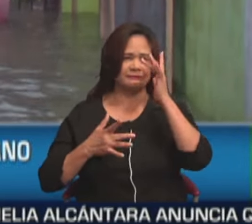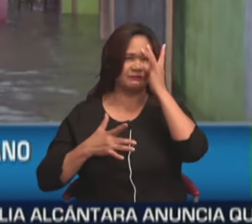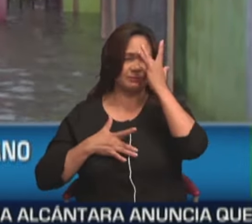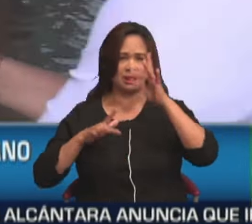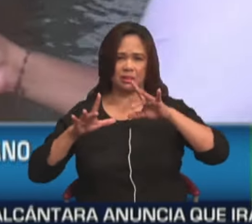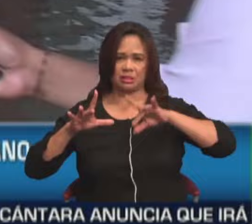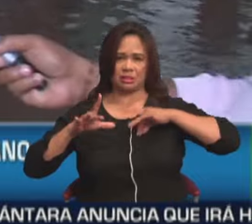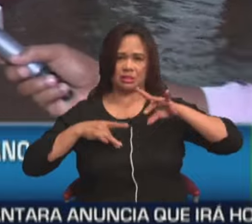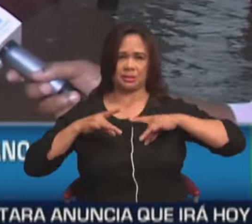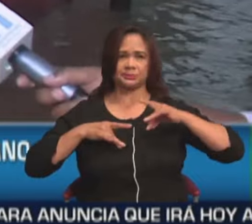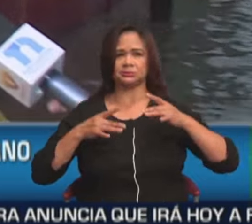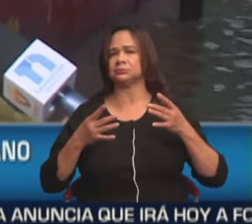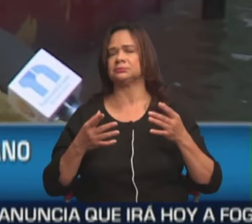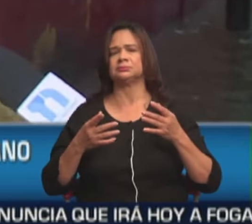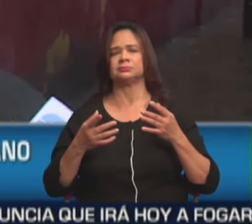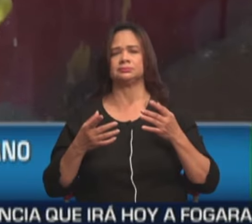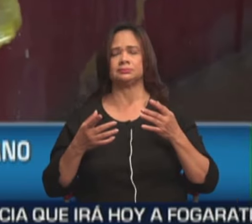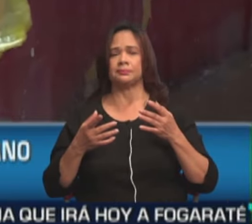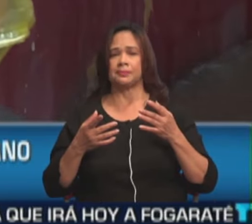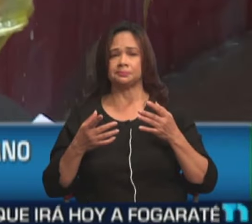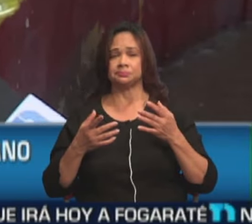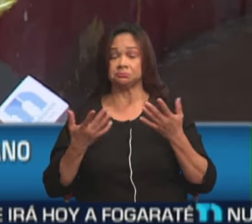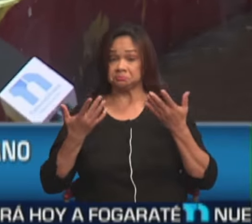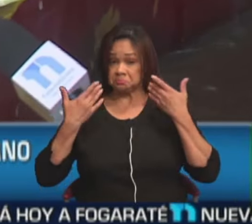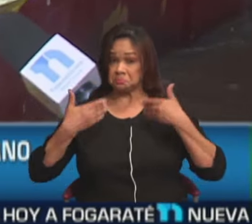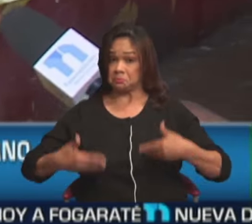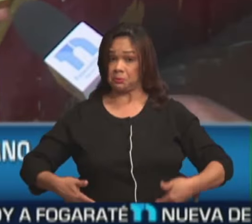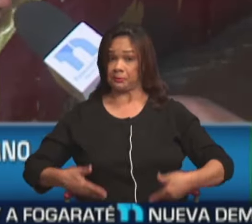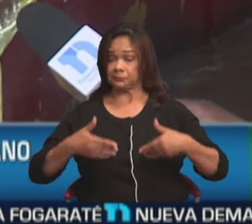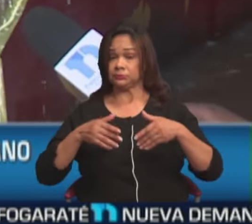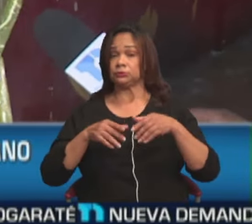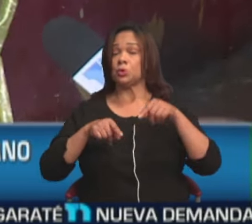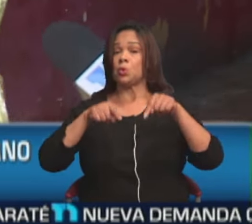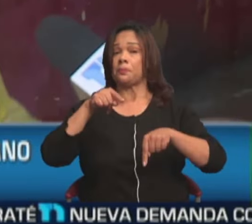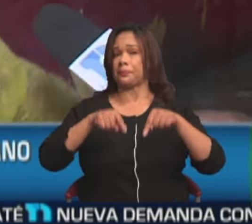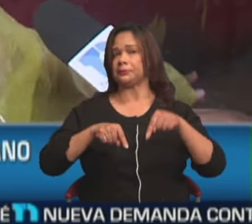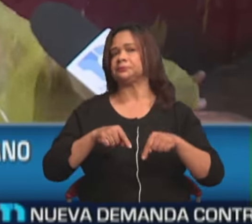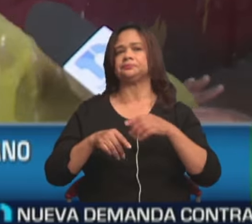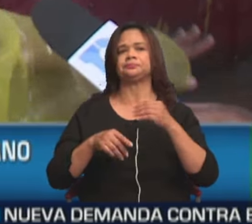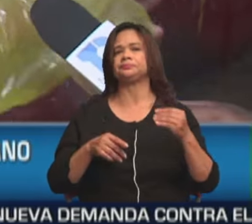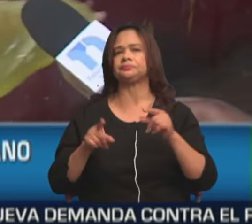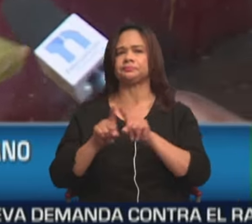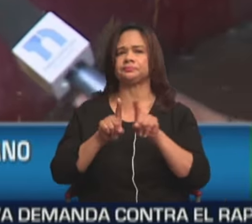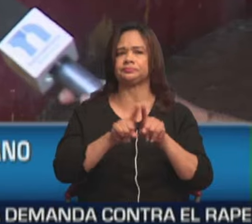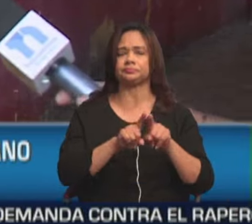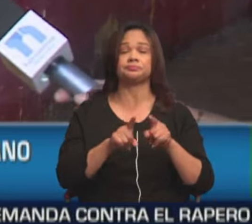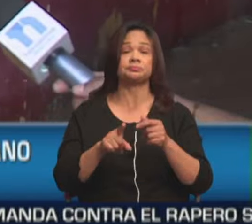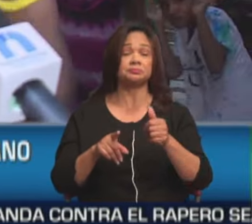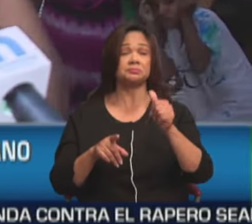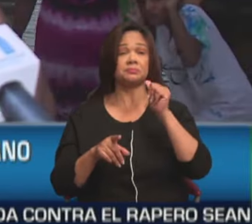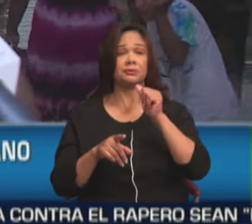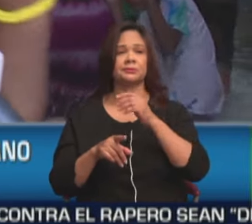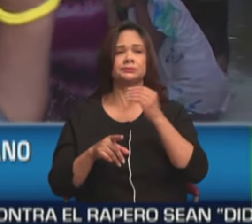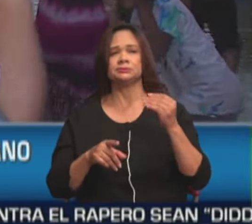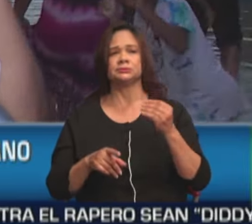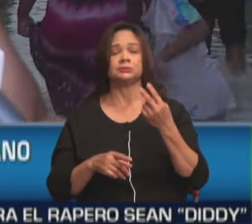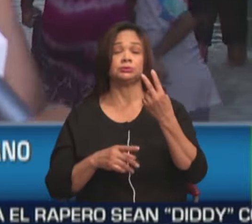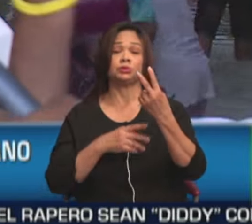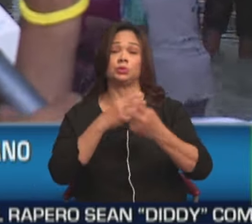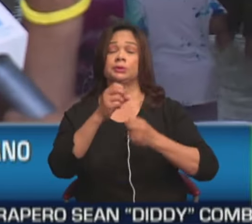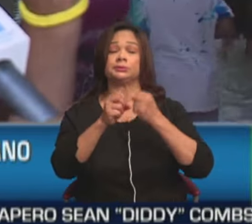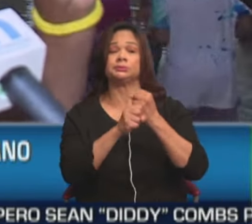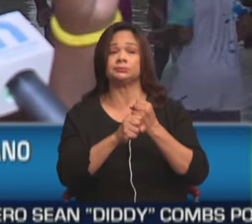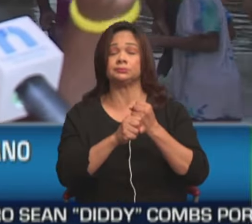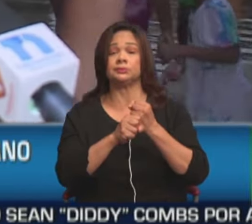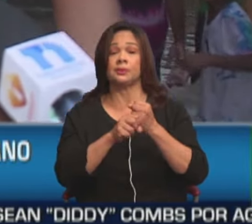enfermedades esto y míreme la circunstancia de un pie como yo lo tengo producto también de esa misma agua Yo tengo dos años con los